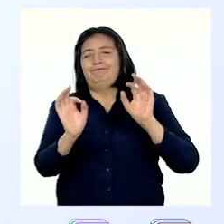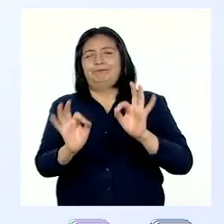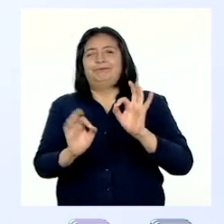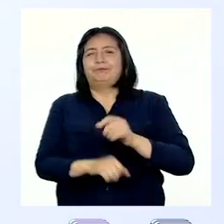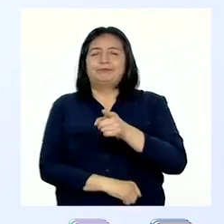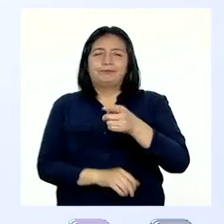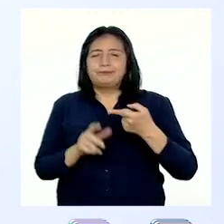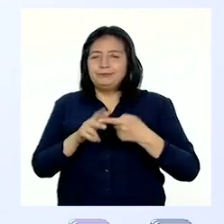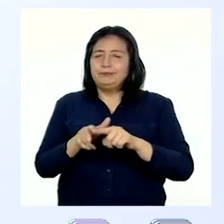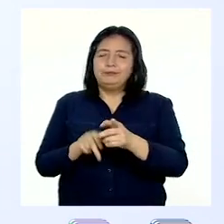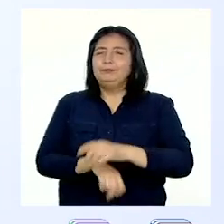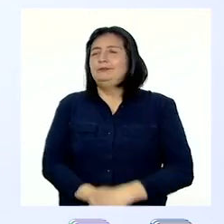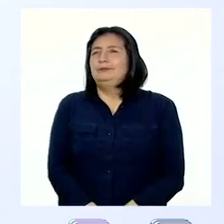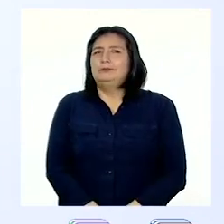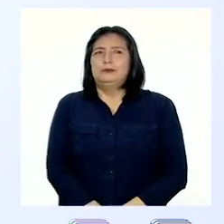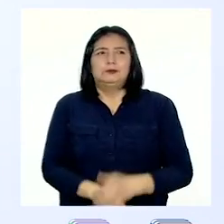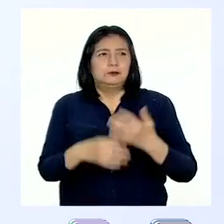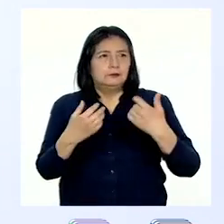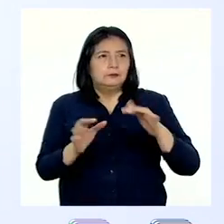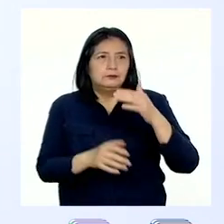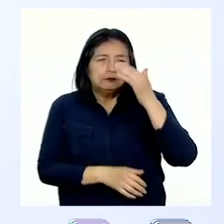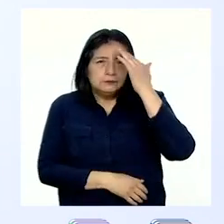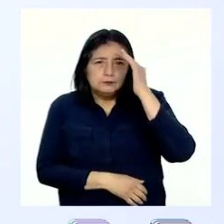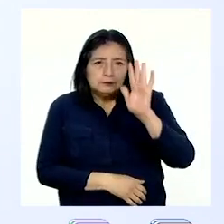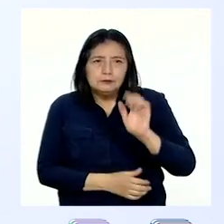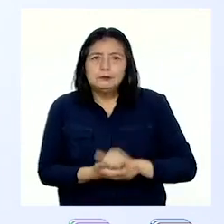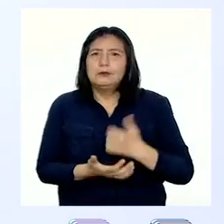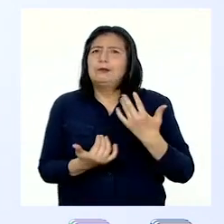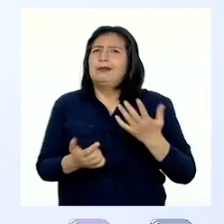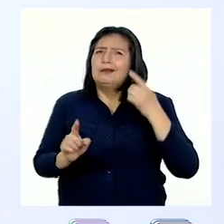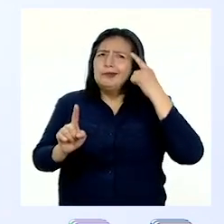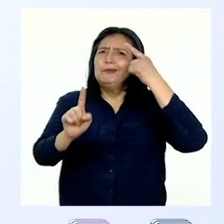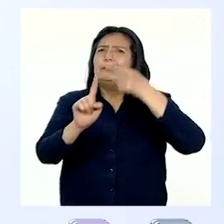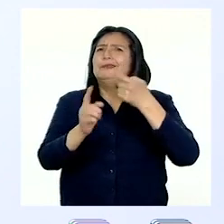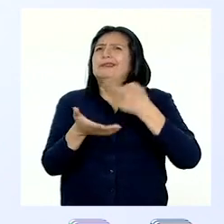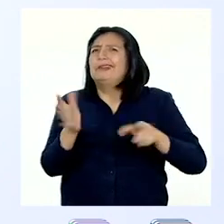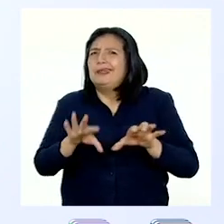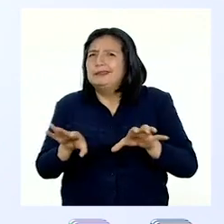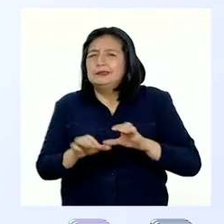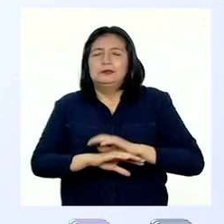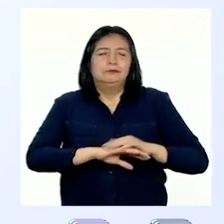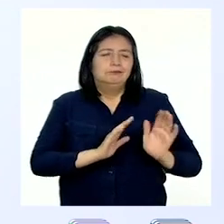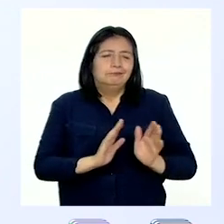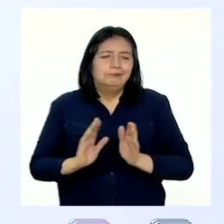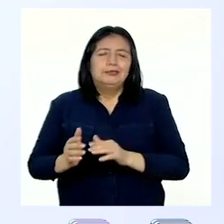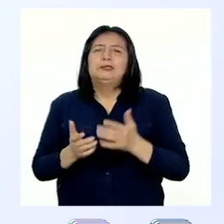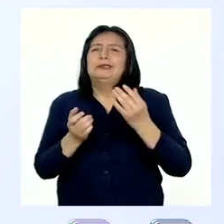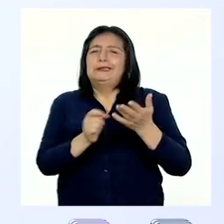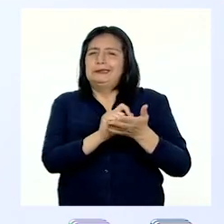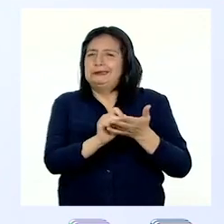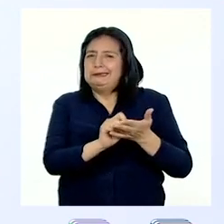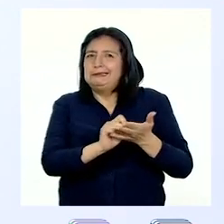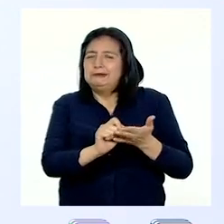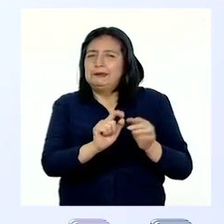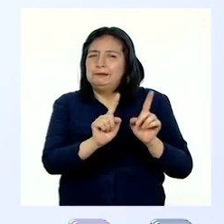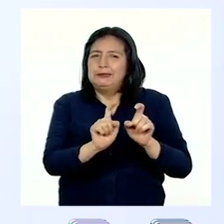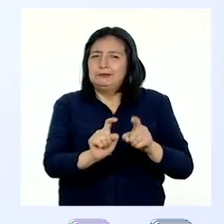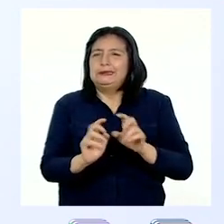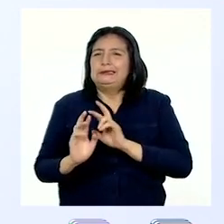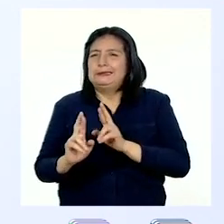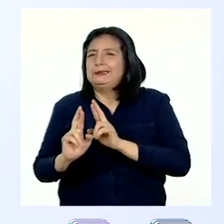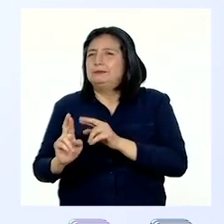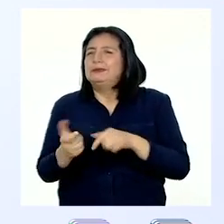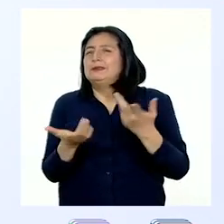¡Perfecto! ¡Comencemos! Como ya saben, nuestro propósito de hoy es planificar juntos la escritura de las preguntas y